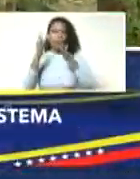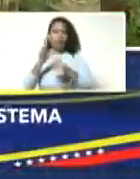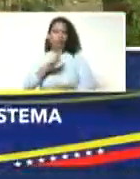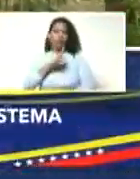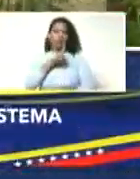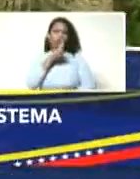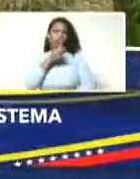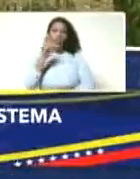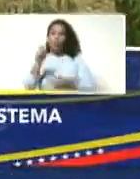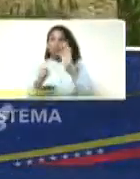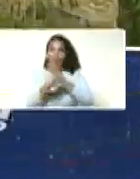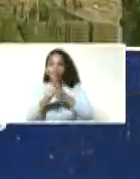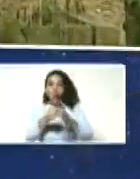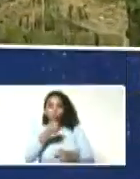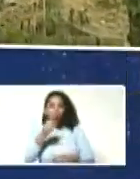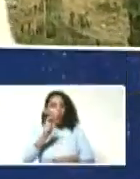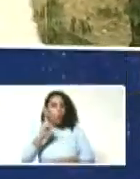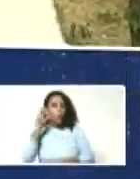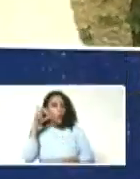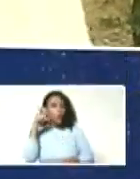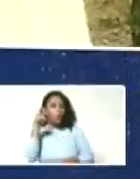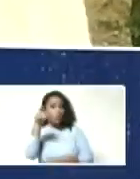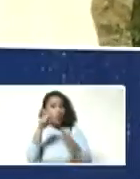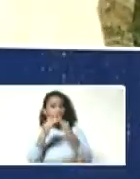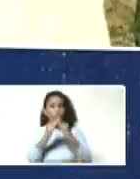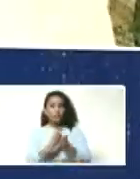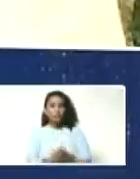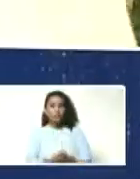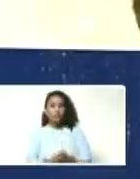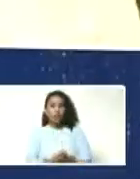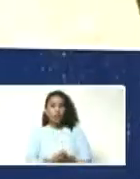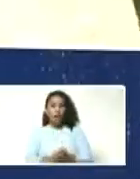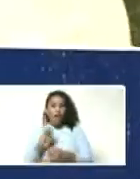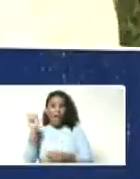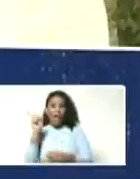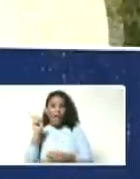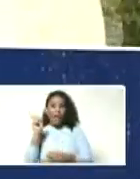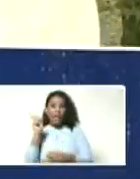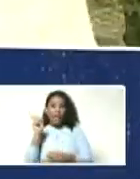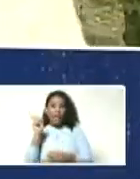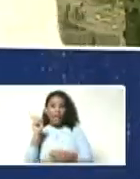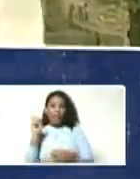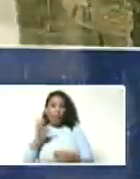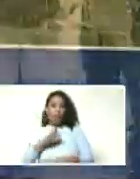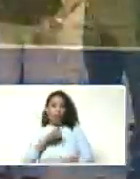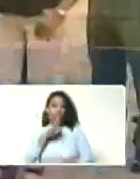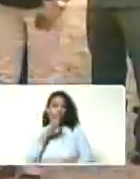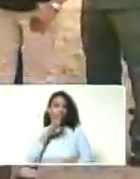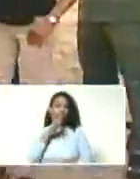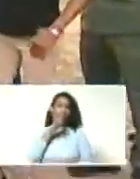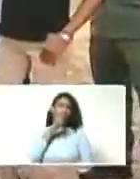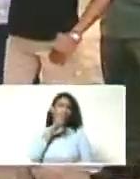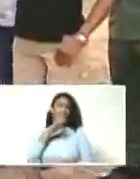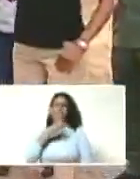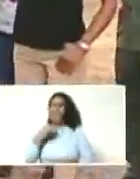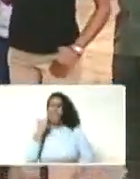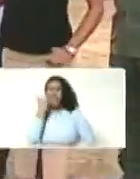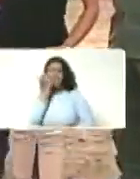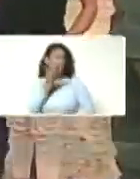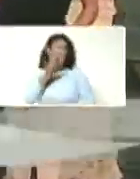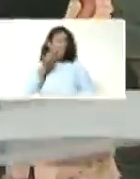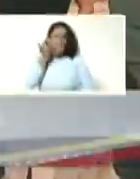el micrófono lo más que puedas, porque no te escuchan en tu casa. Se encontraba en condiciones muy deplorables. Ah, fea la cosa. Horrible. Fea para la